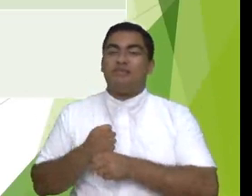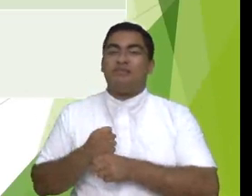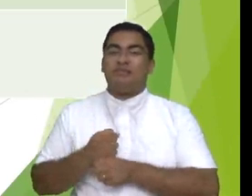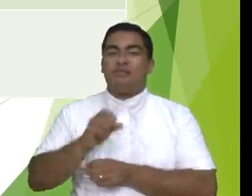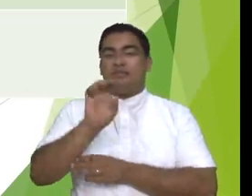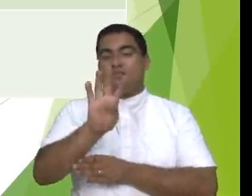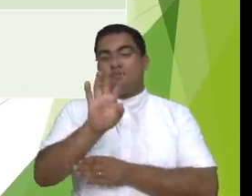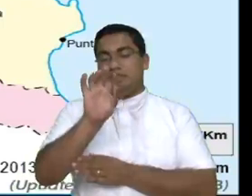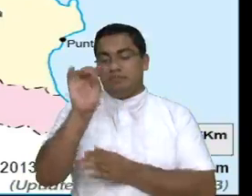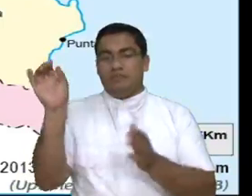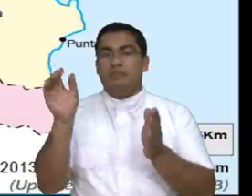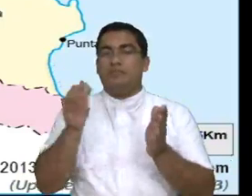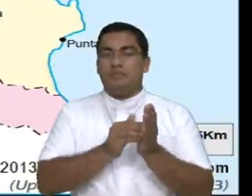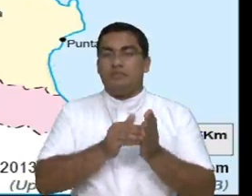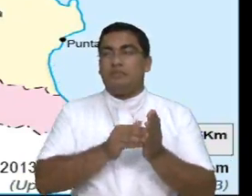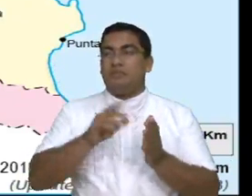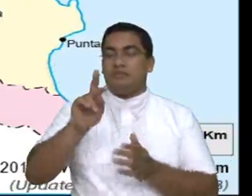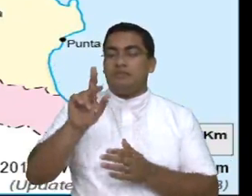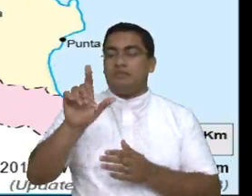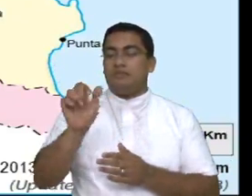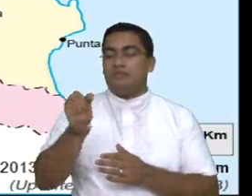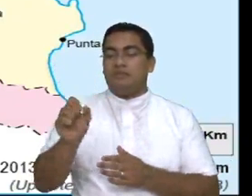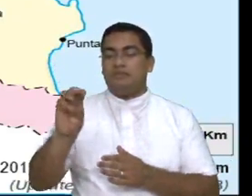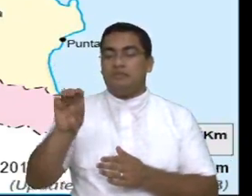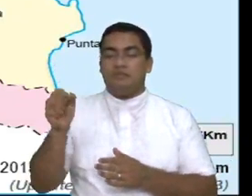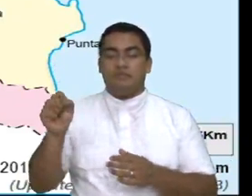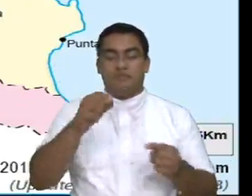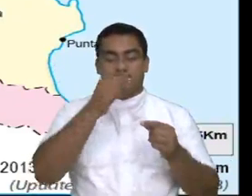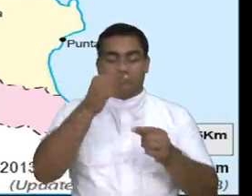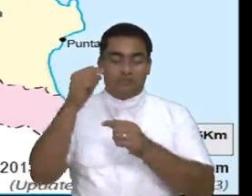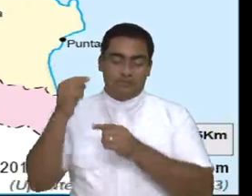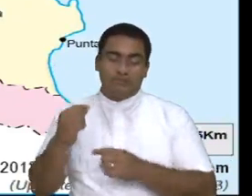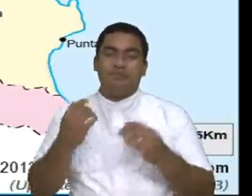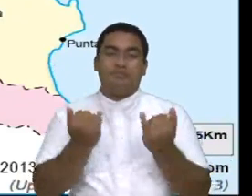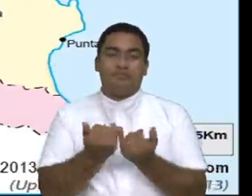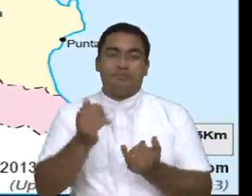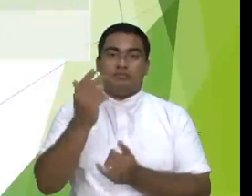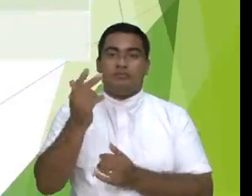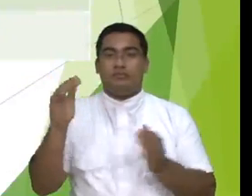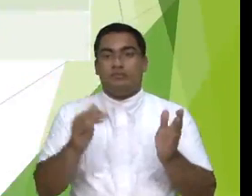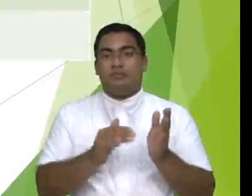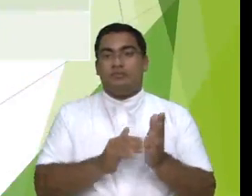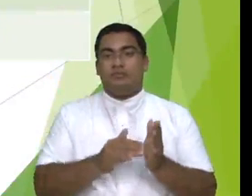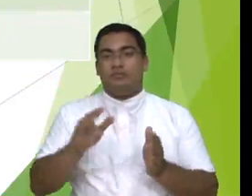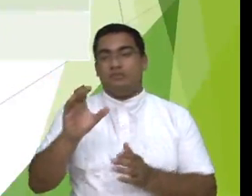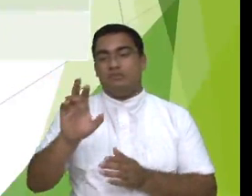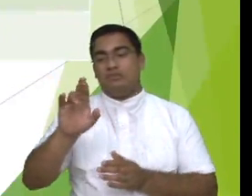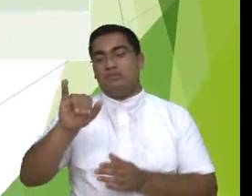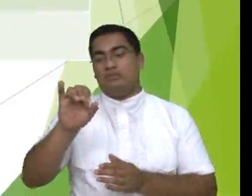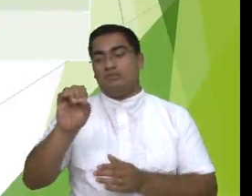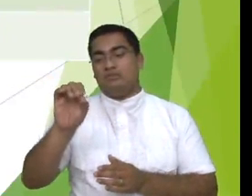más de 40.000 plasmas, unidades de plasma, y alrededor de 8.000 unidades de crioprecipitado.